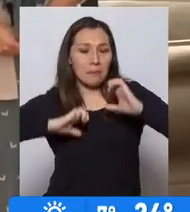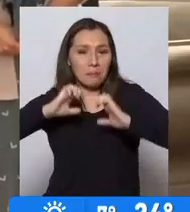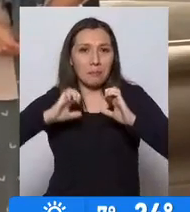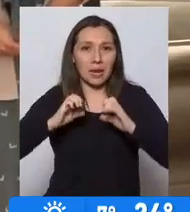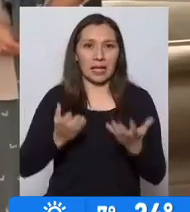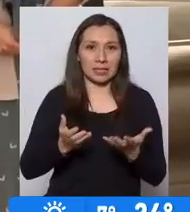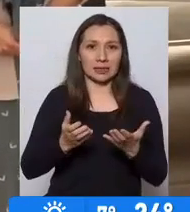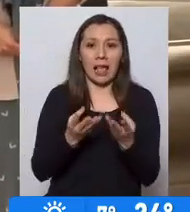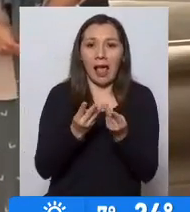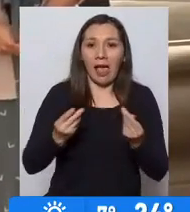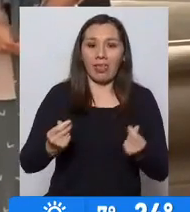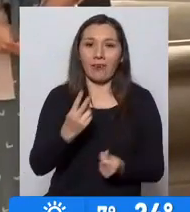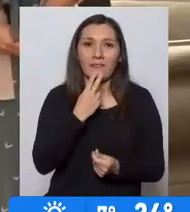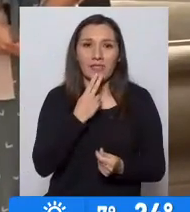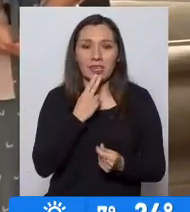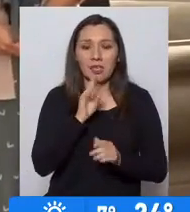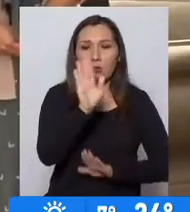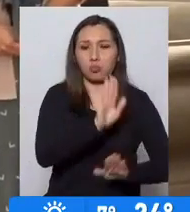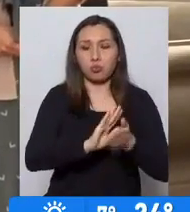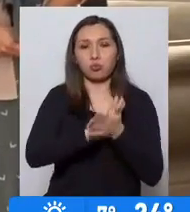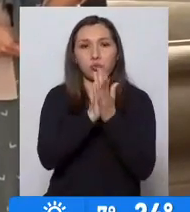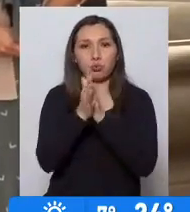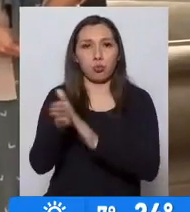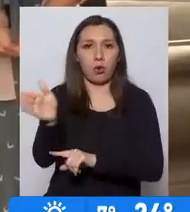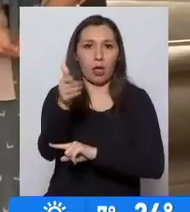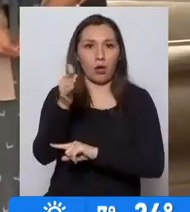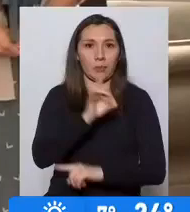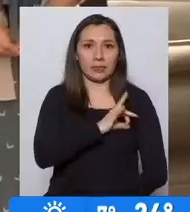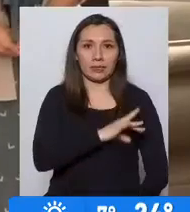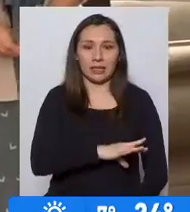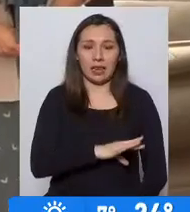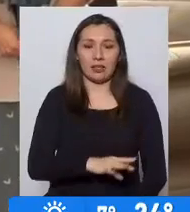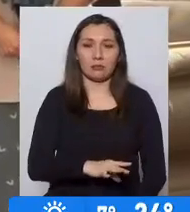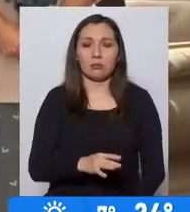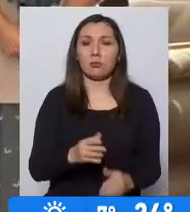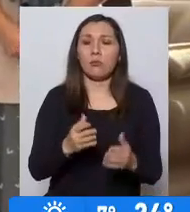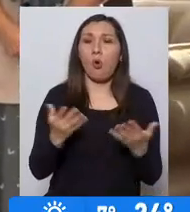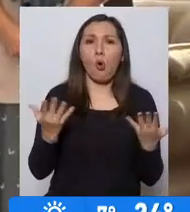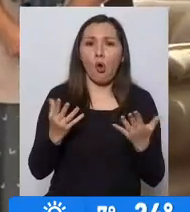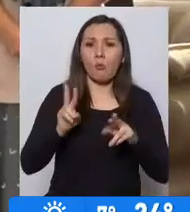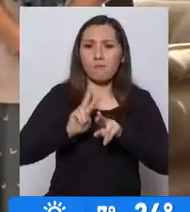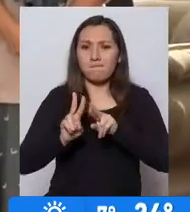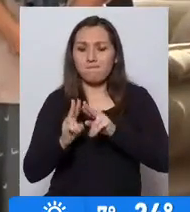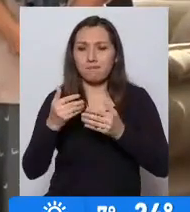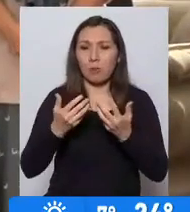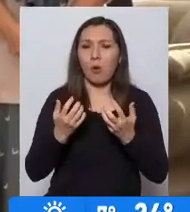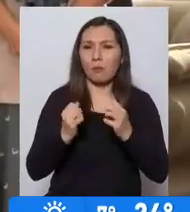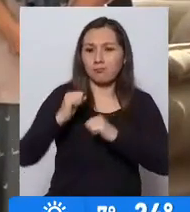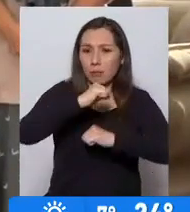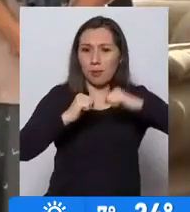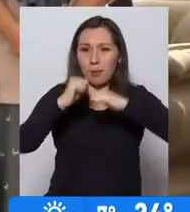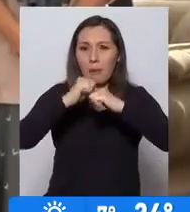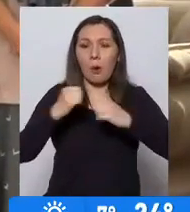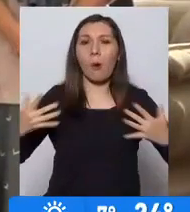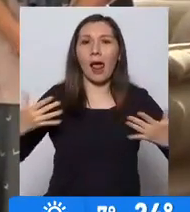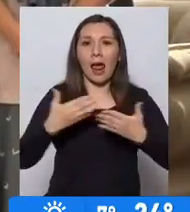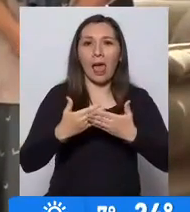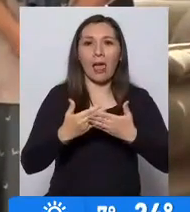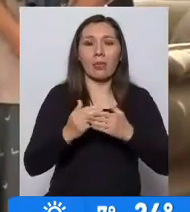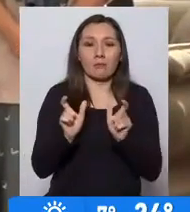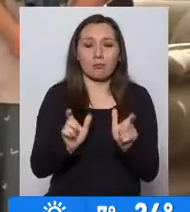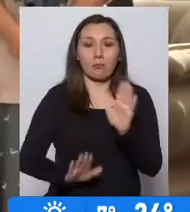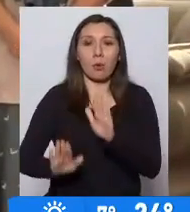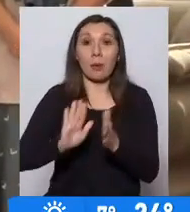empresas, la calidad de vida de todos nuestros compatriotas. ¿Cómo se ha estructurado esta red de protección?